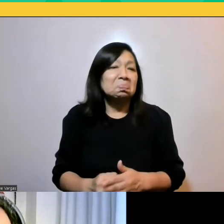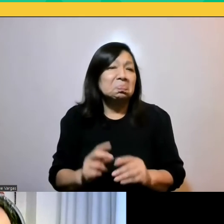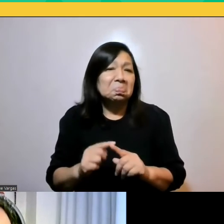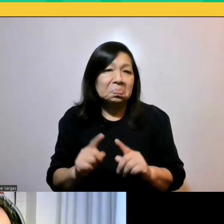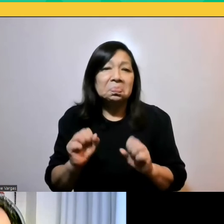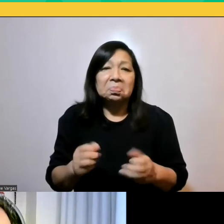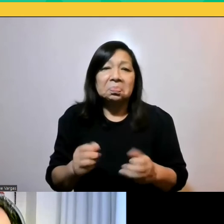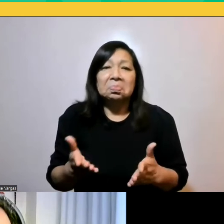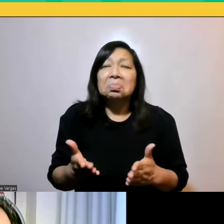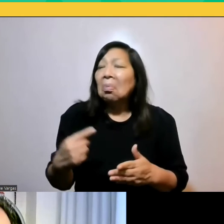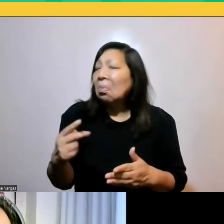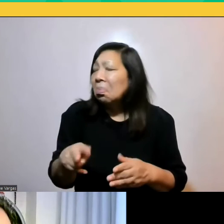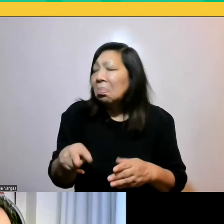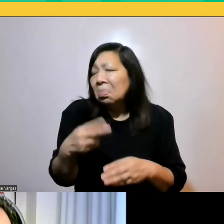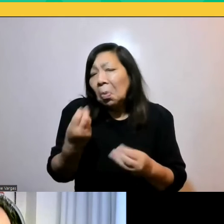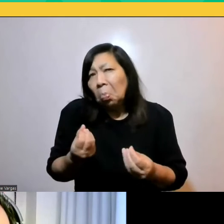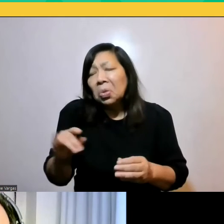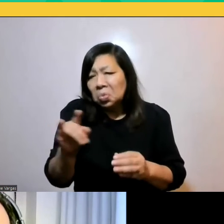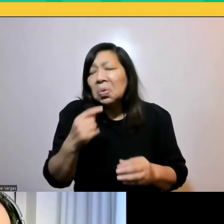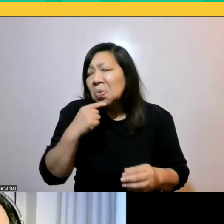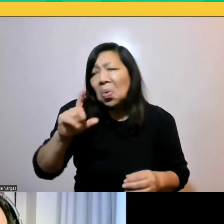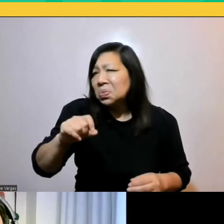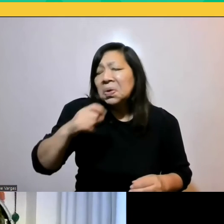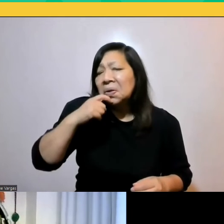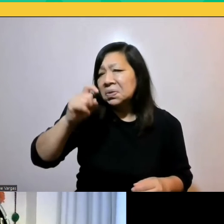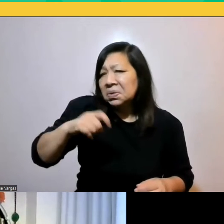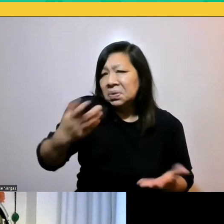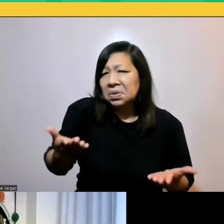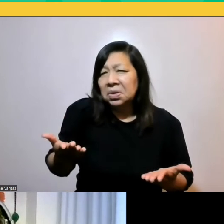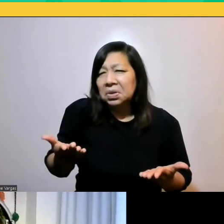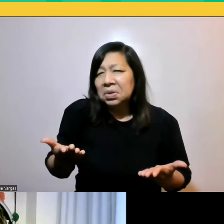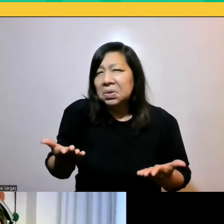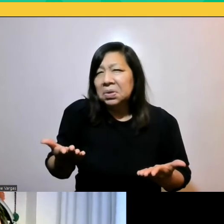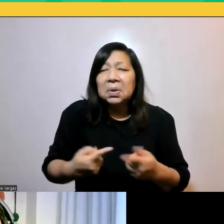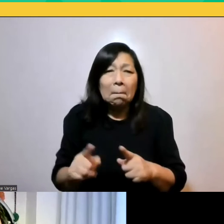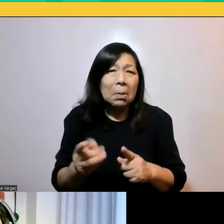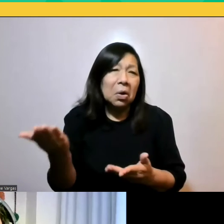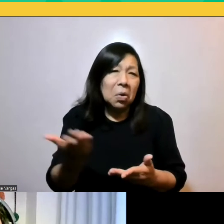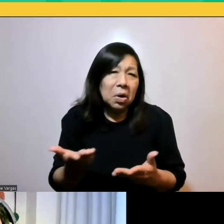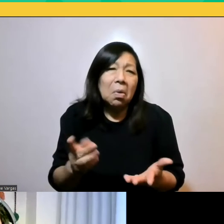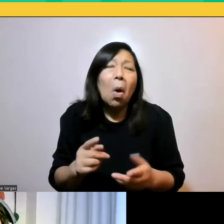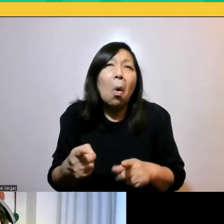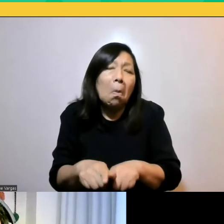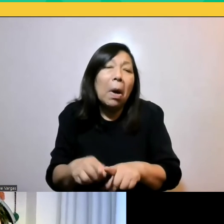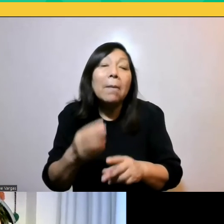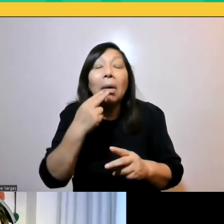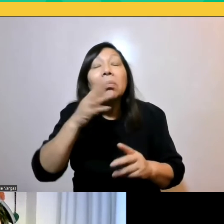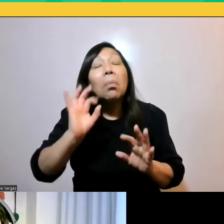casos, por lo general, no, está demostrado que no es necesario, a menos que de ujú, repente sea algo recurrente o una infección mixta, pero habría que